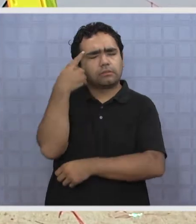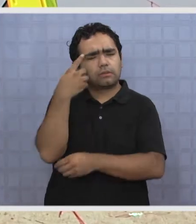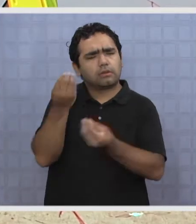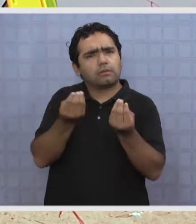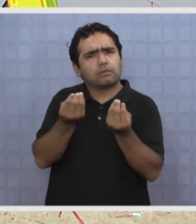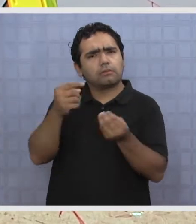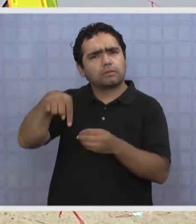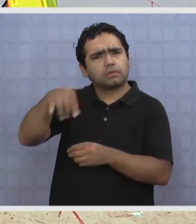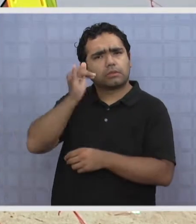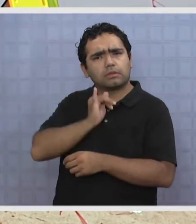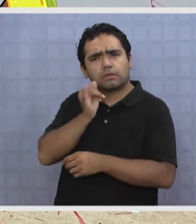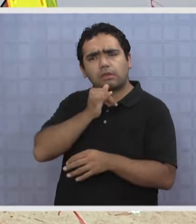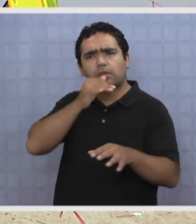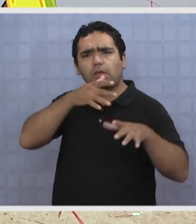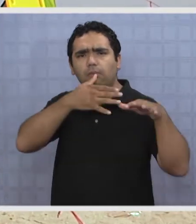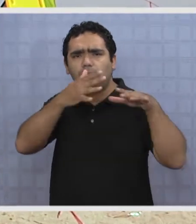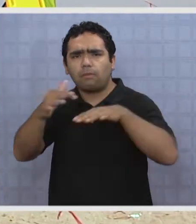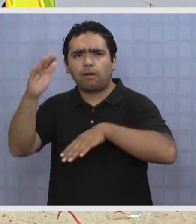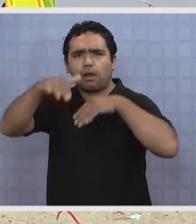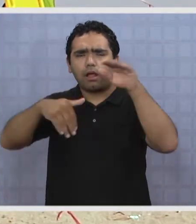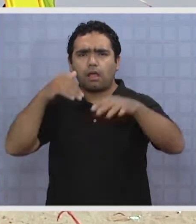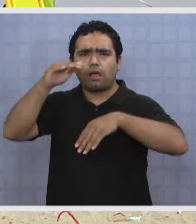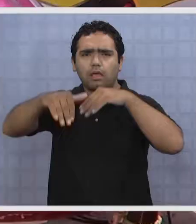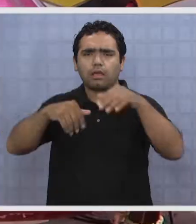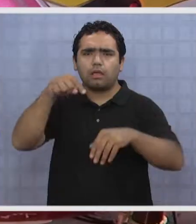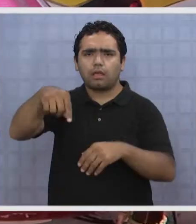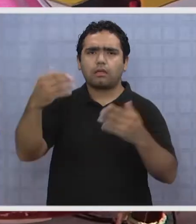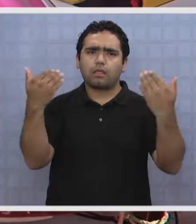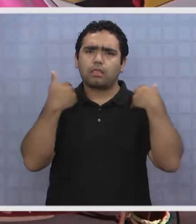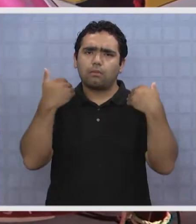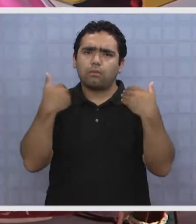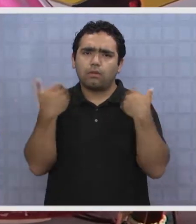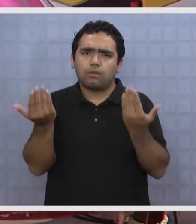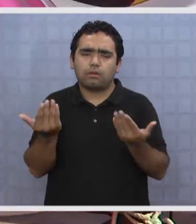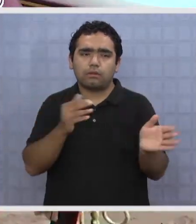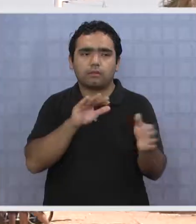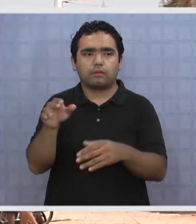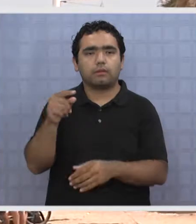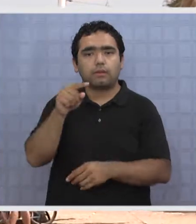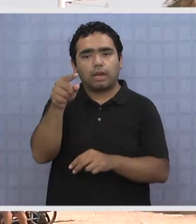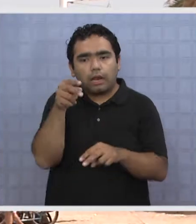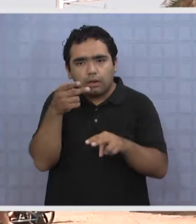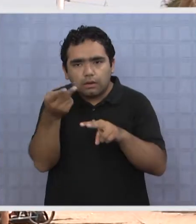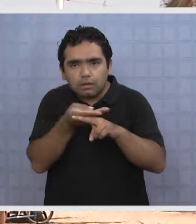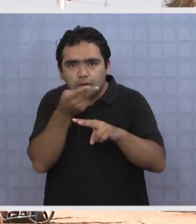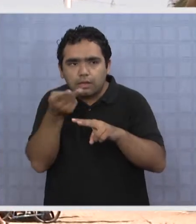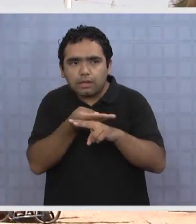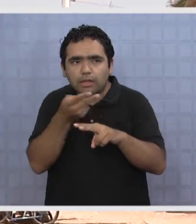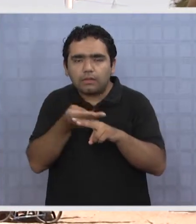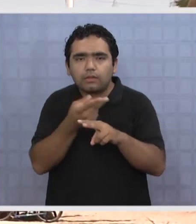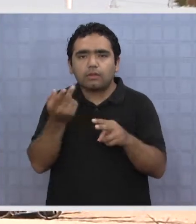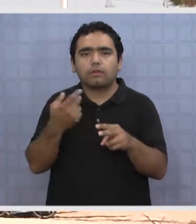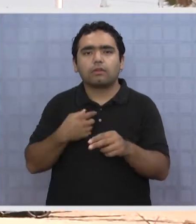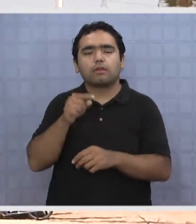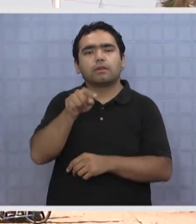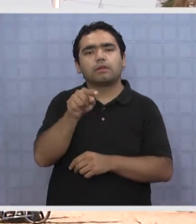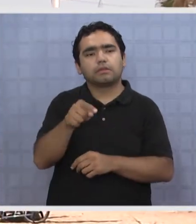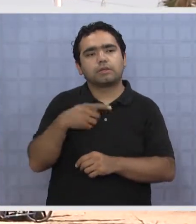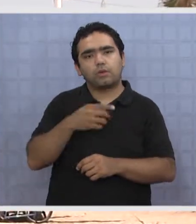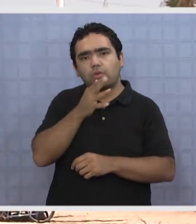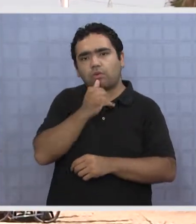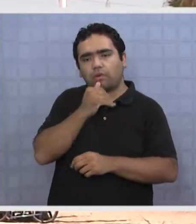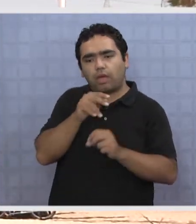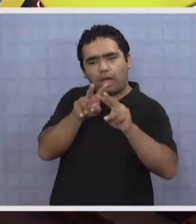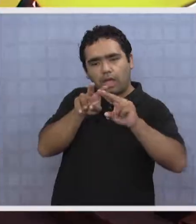nuestras playas respecto a la seguridad en este tipo de deportes. Una sorpresa fue descubrir que el arriendo del vehículo no pasa por